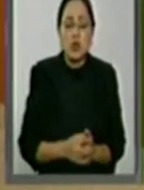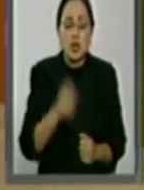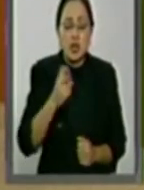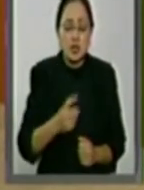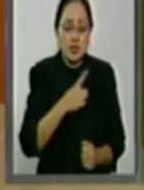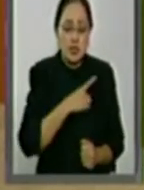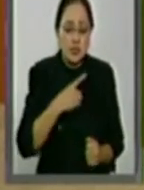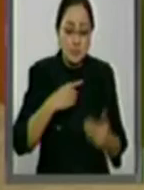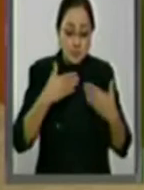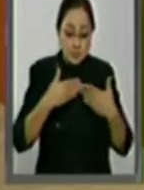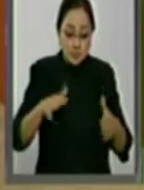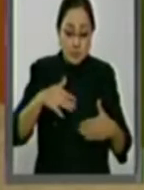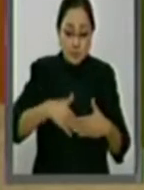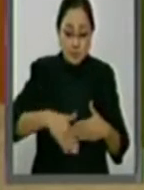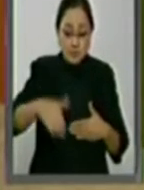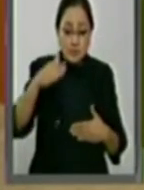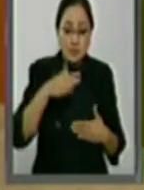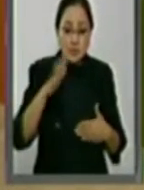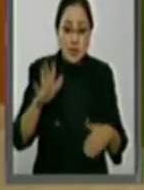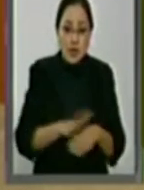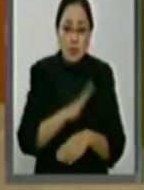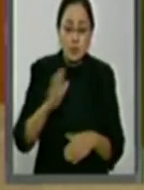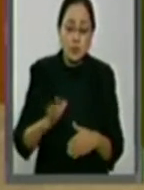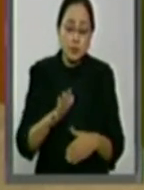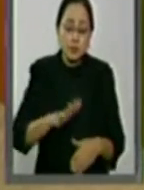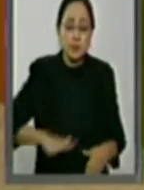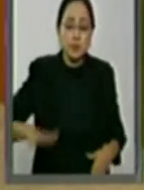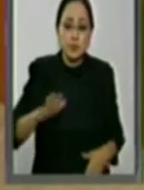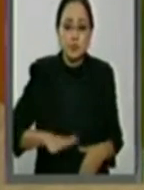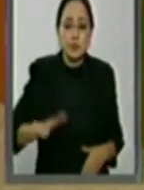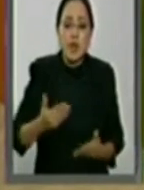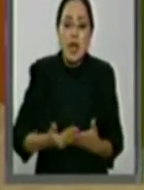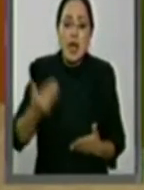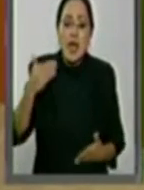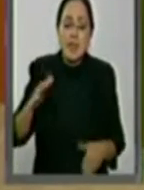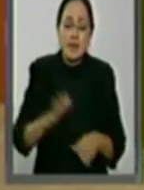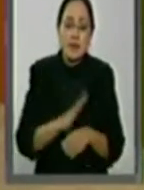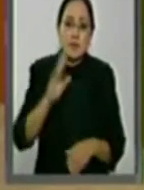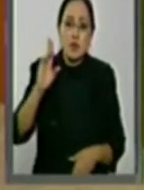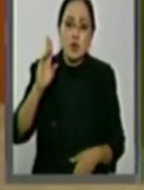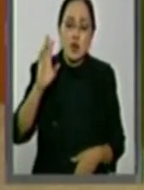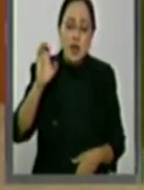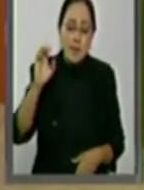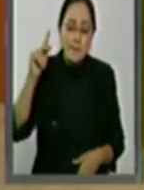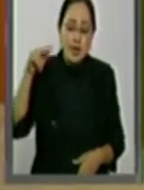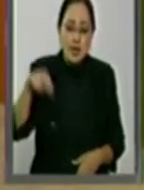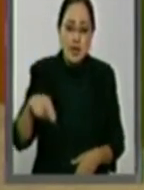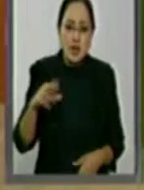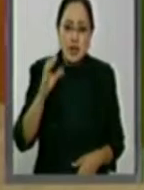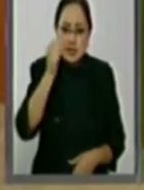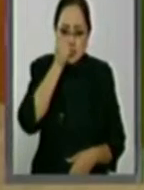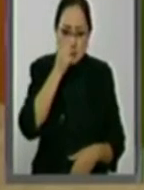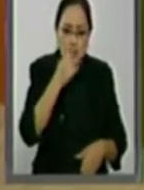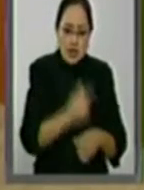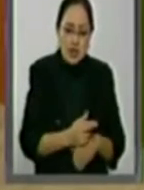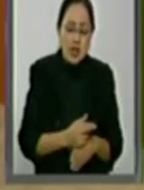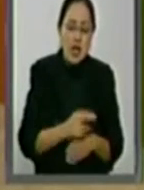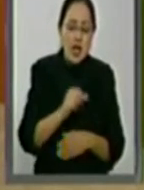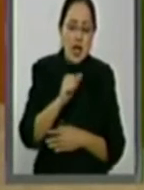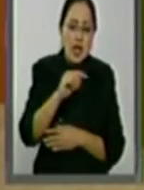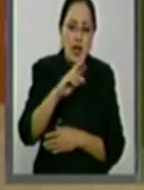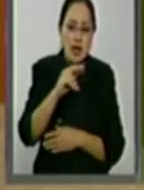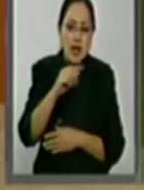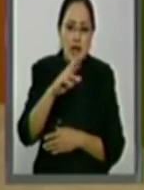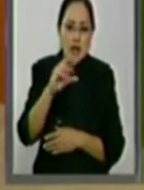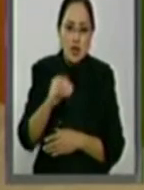para que la reforma urbana que inició el presidente Enrique Peña con la creación de la Secretaría de Desarrollo Agrario, Territorial